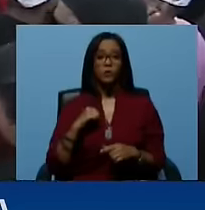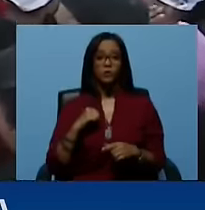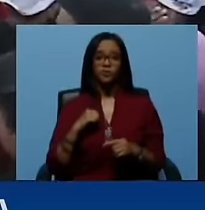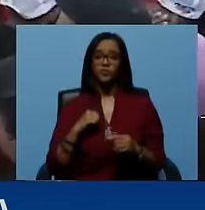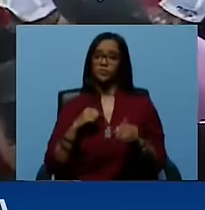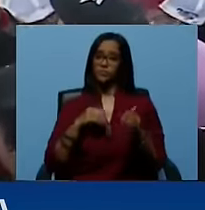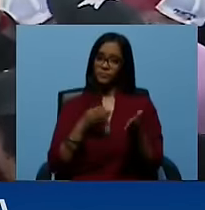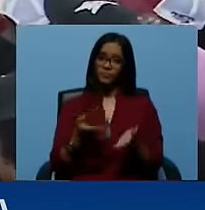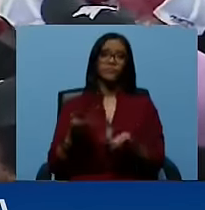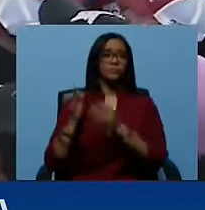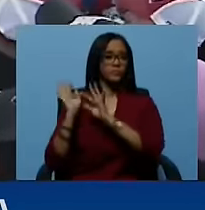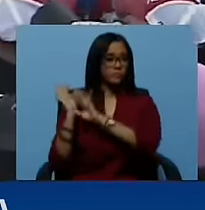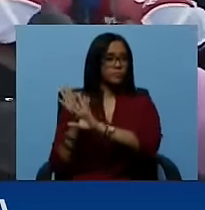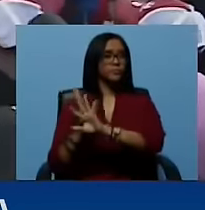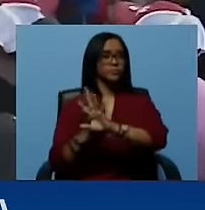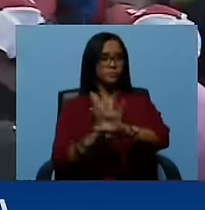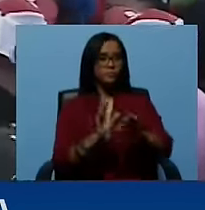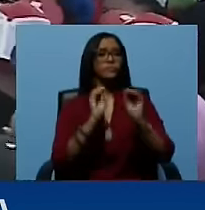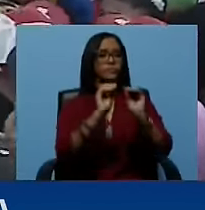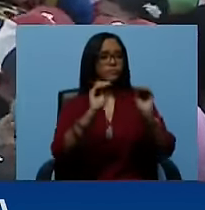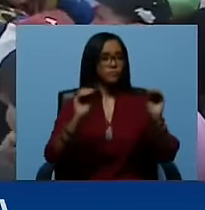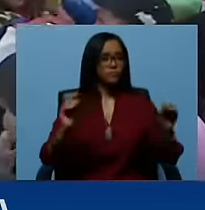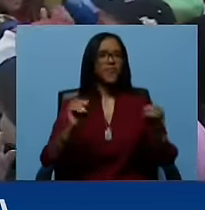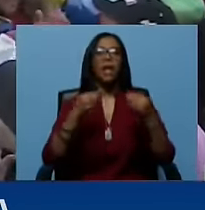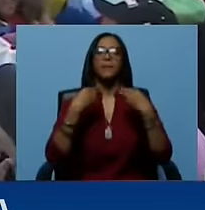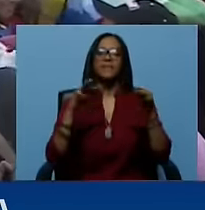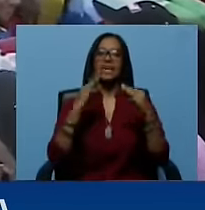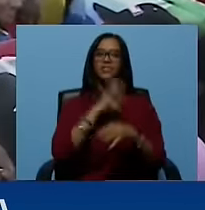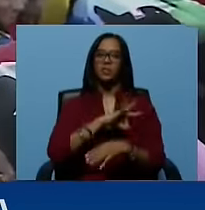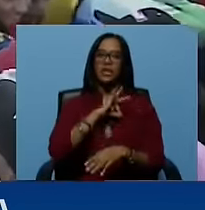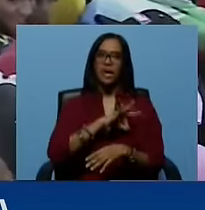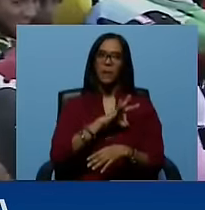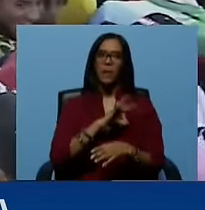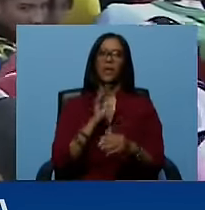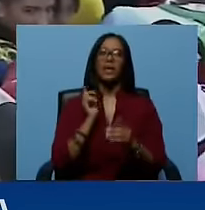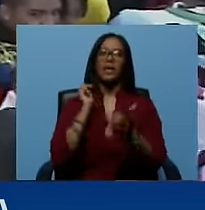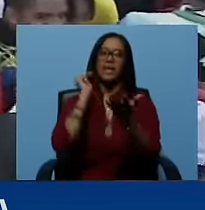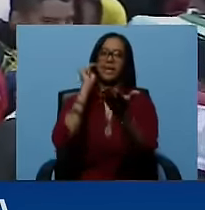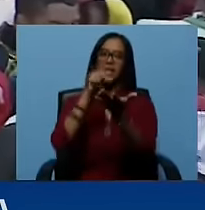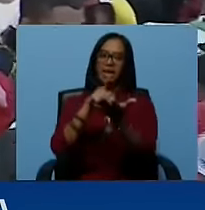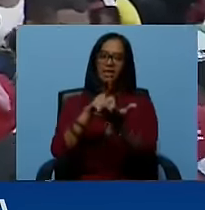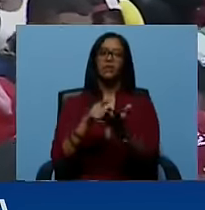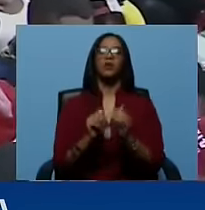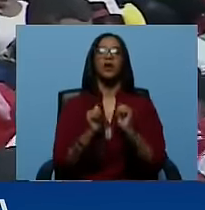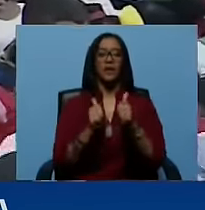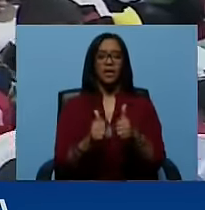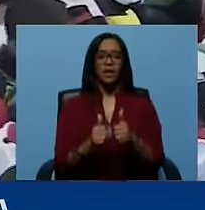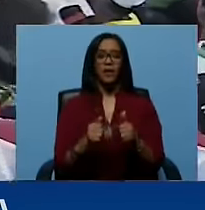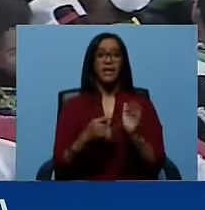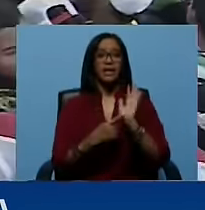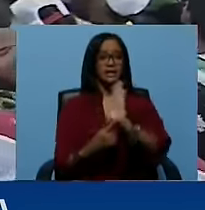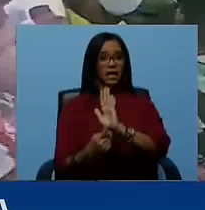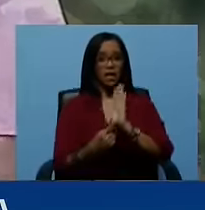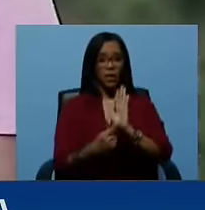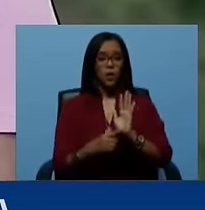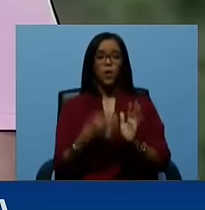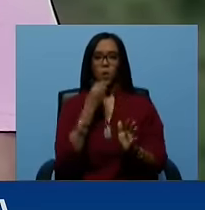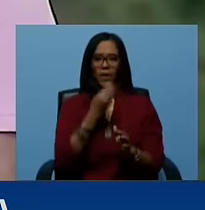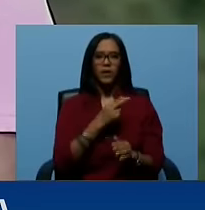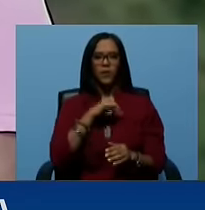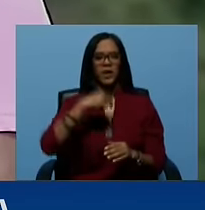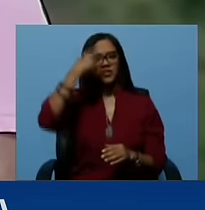peregrinos para llevar el mensaje del socialismo, yendo al origen y resaltando lo extraordinario de nuestro